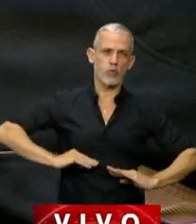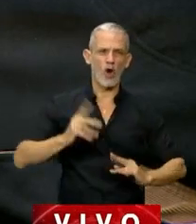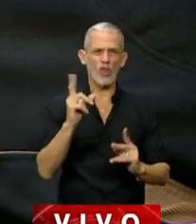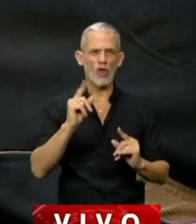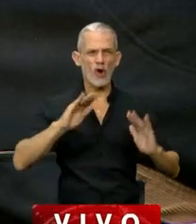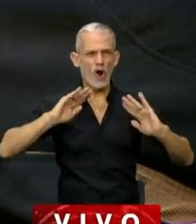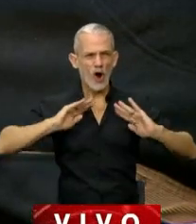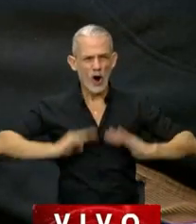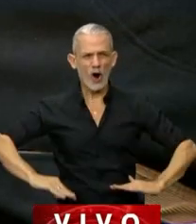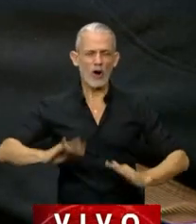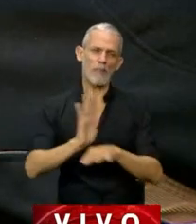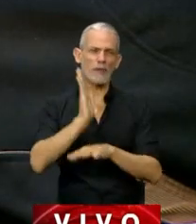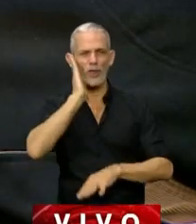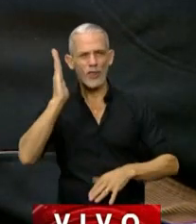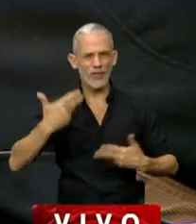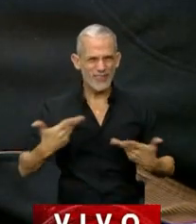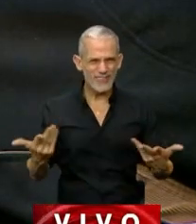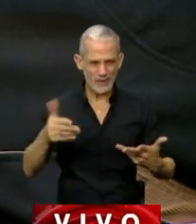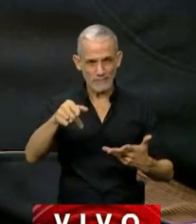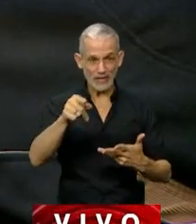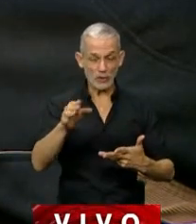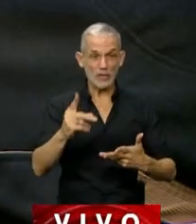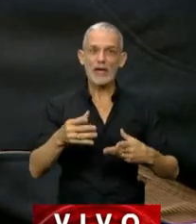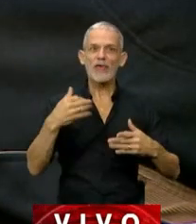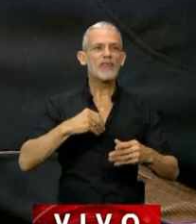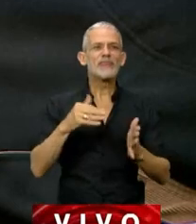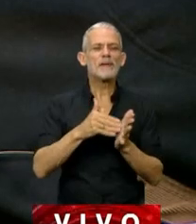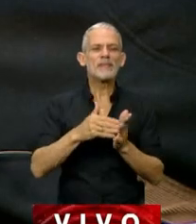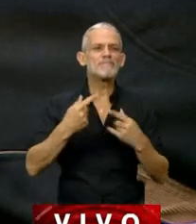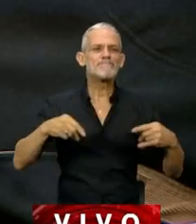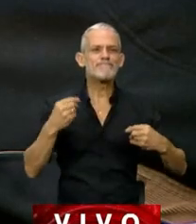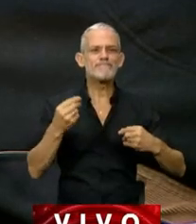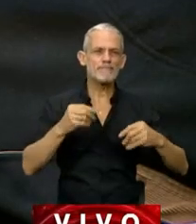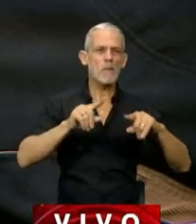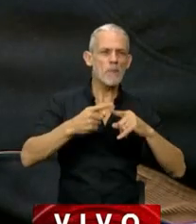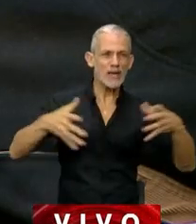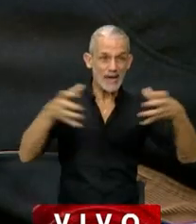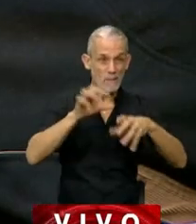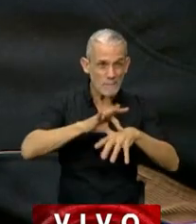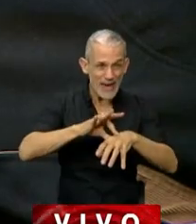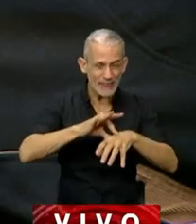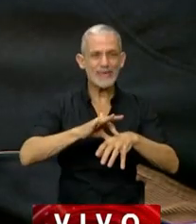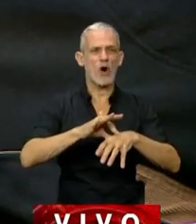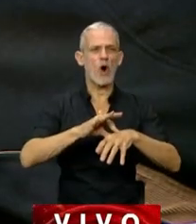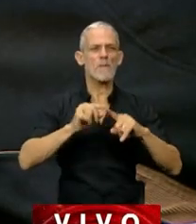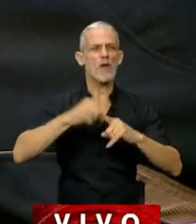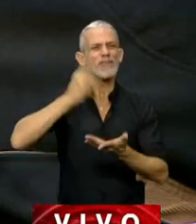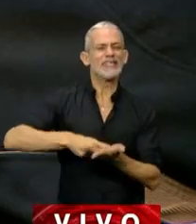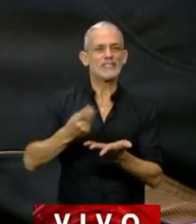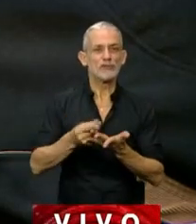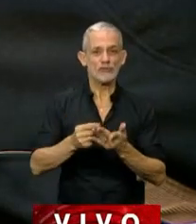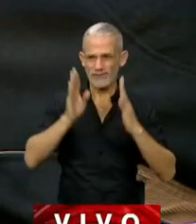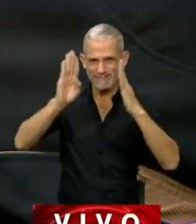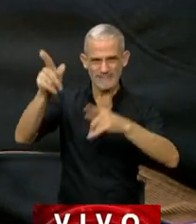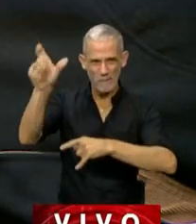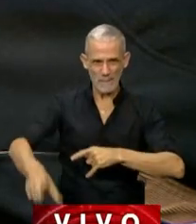que particularmente dependen muchas veces de la voluntad y de la acción del equipo médico, del equipo de salud que atiende a